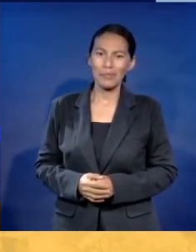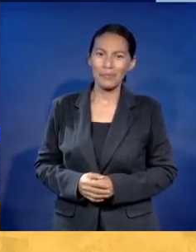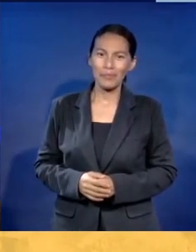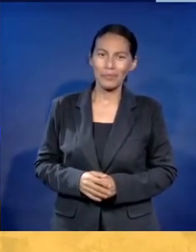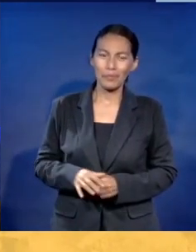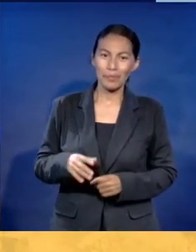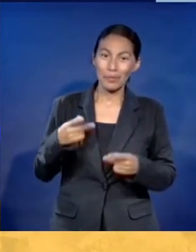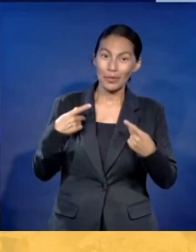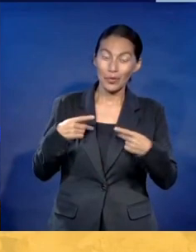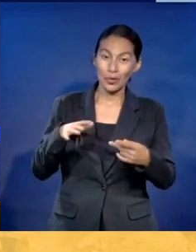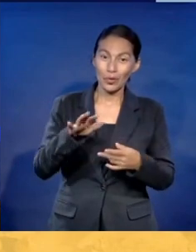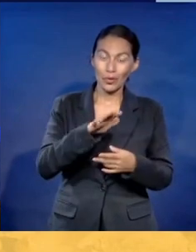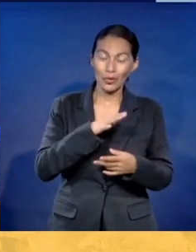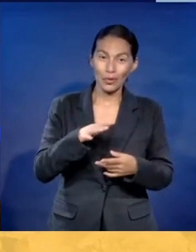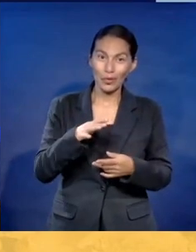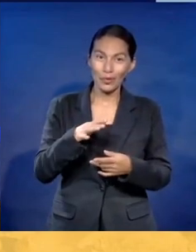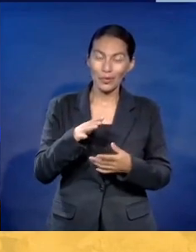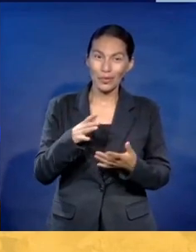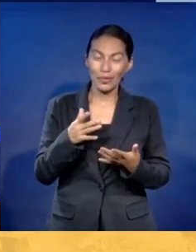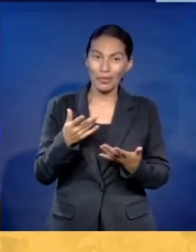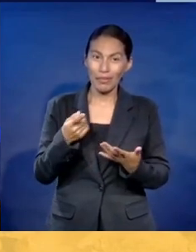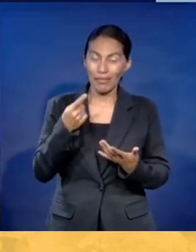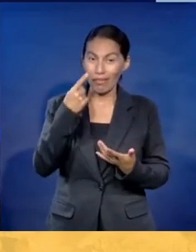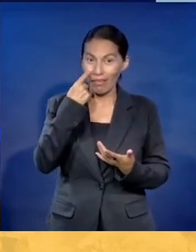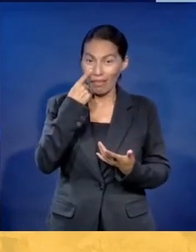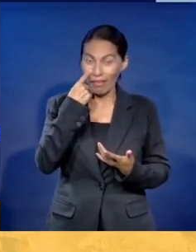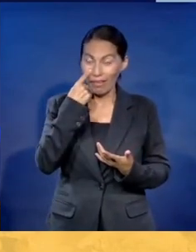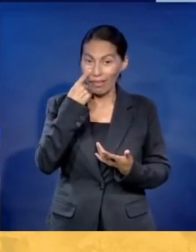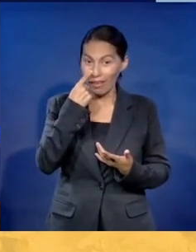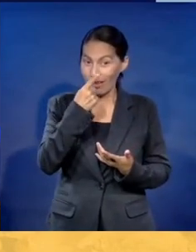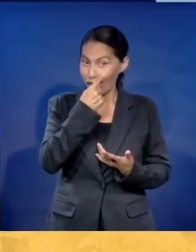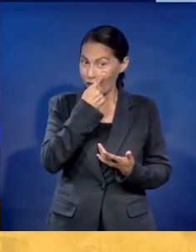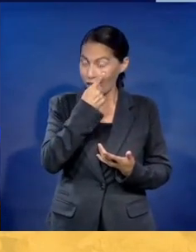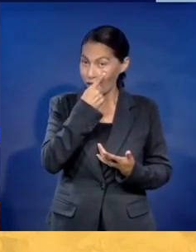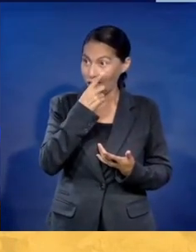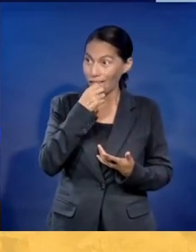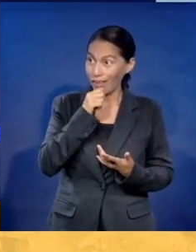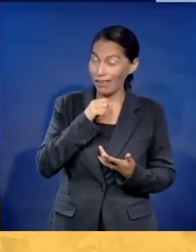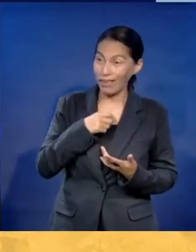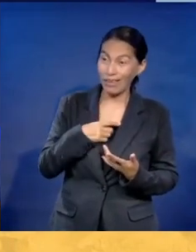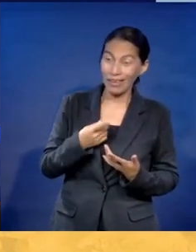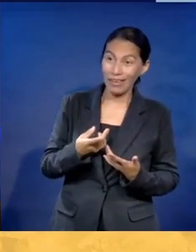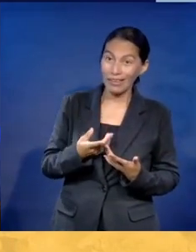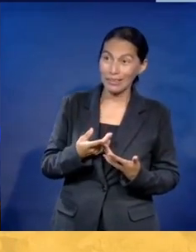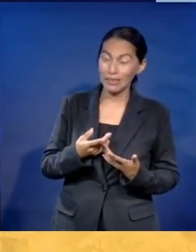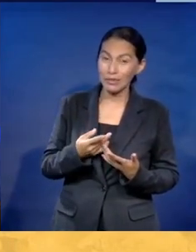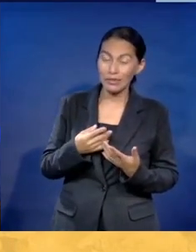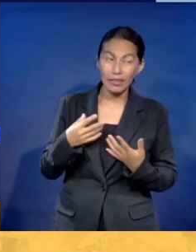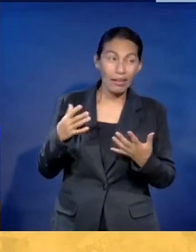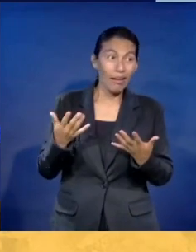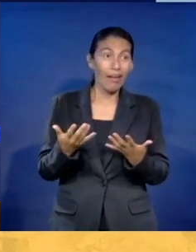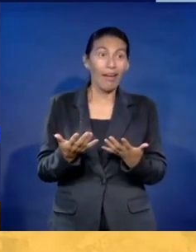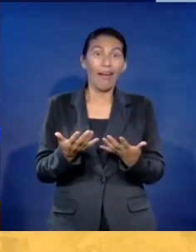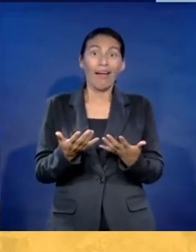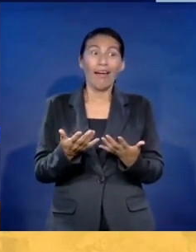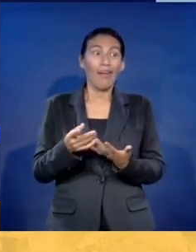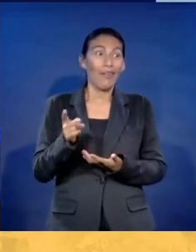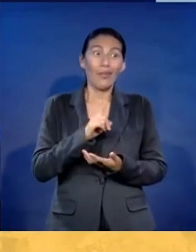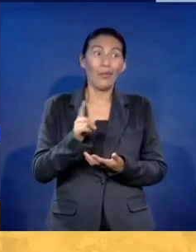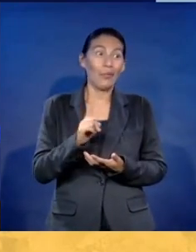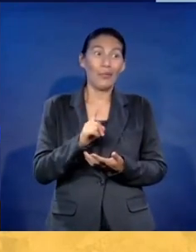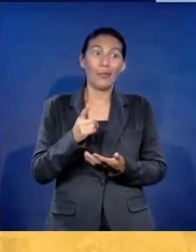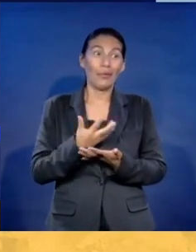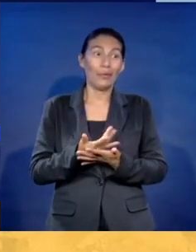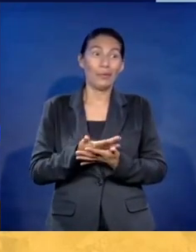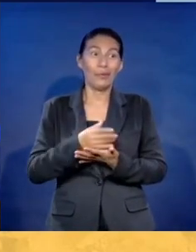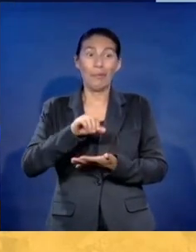los ojos las miradas hablan saben y las miradas decían no seguimos esperando más tiempo no hay problema pero